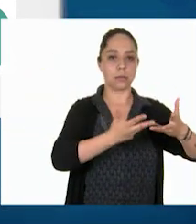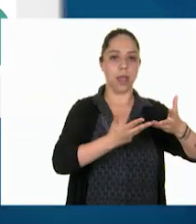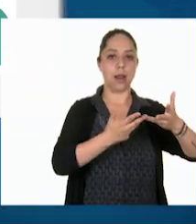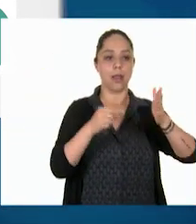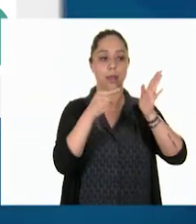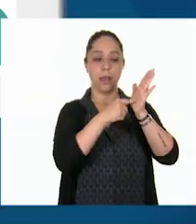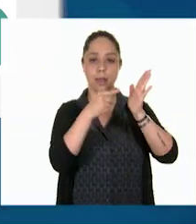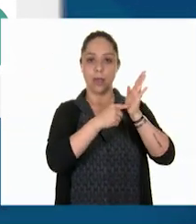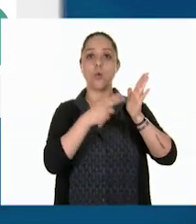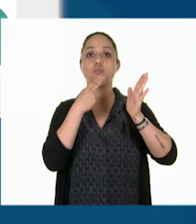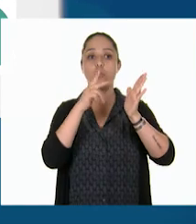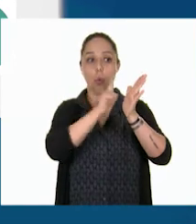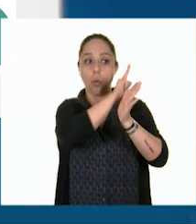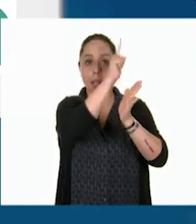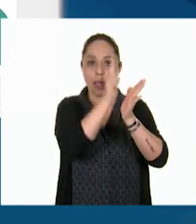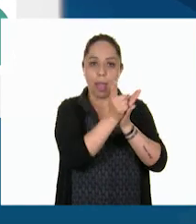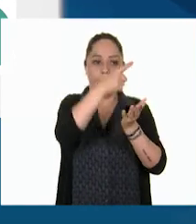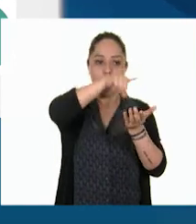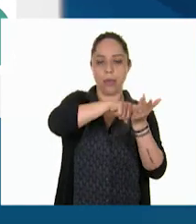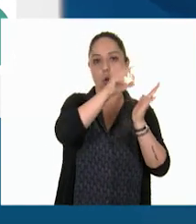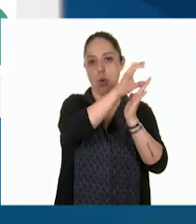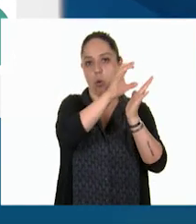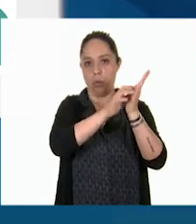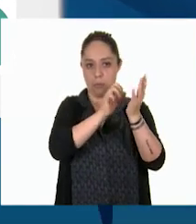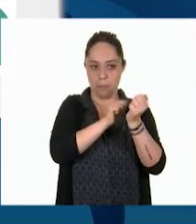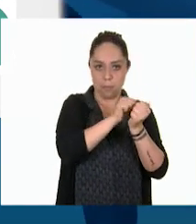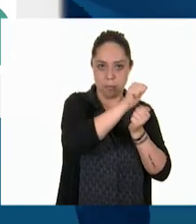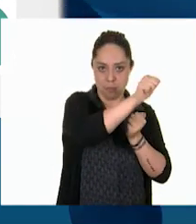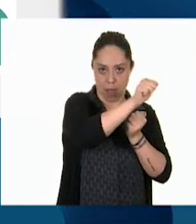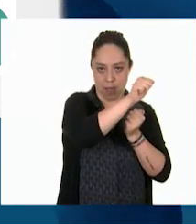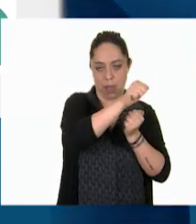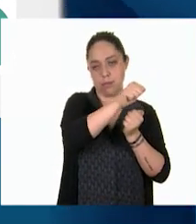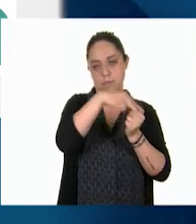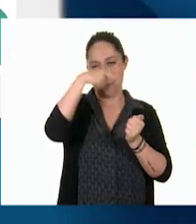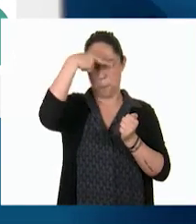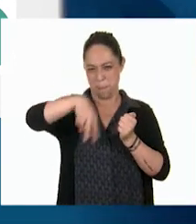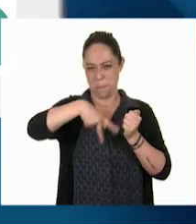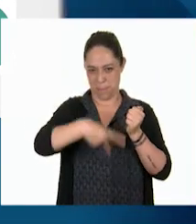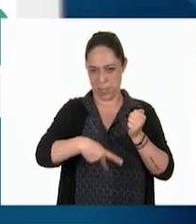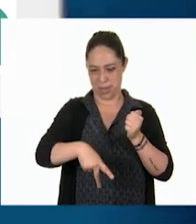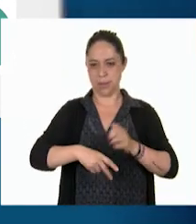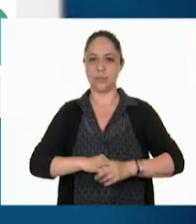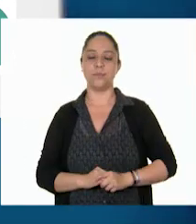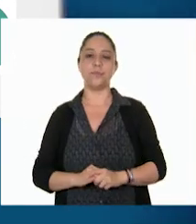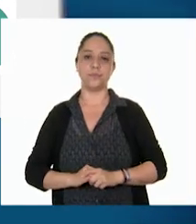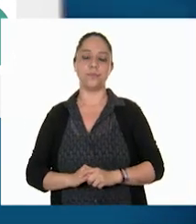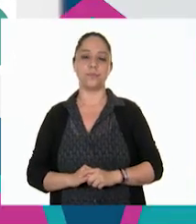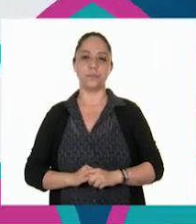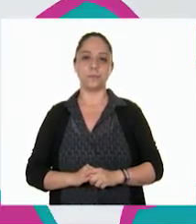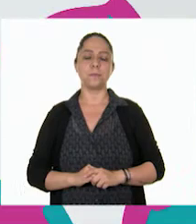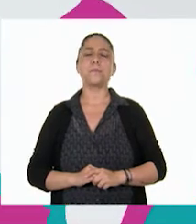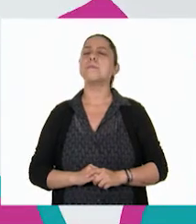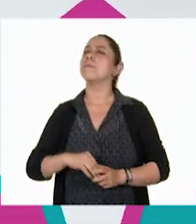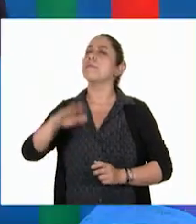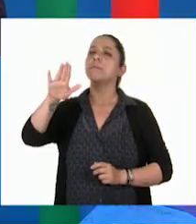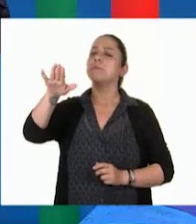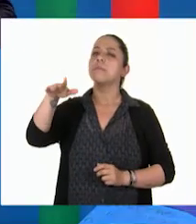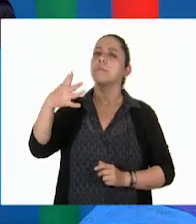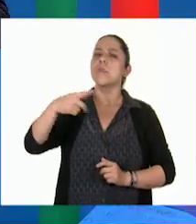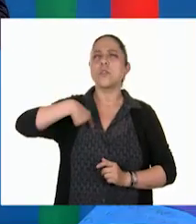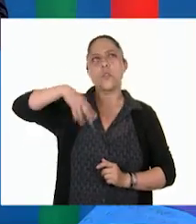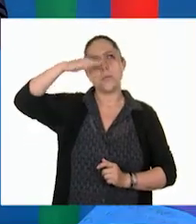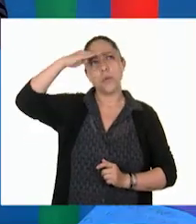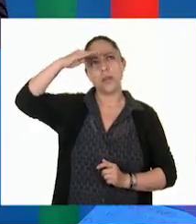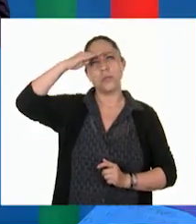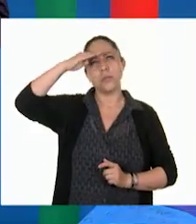leyes estipuladas en la Constitución Política de los Estados Unidos Mexicanos. Maestra, pienso que